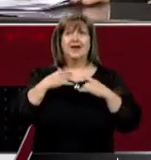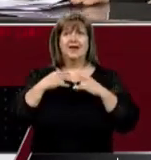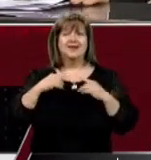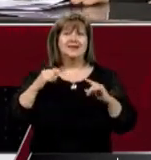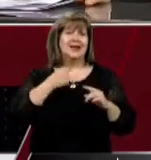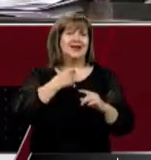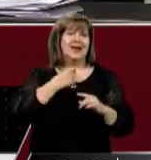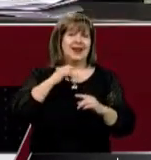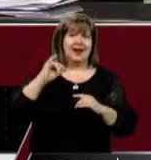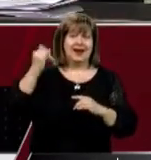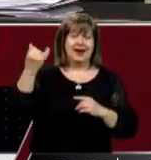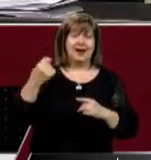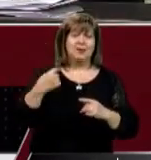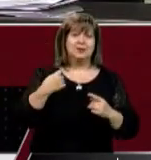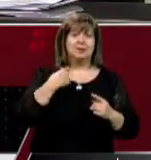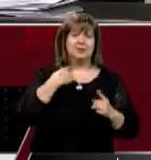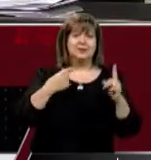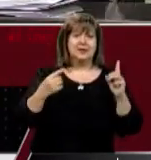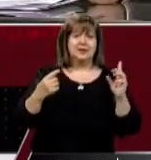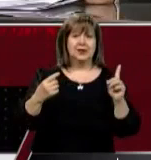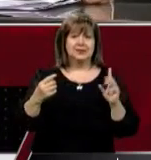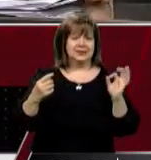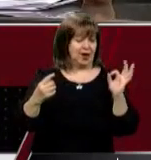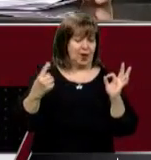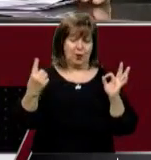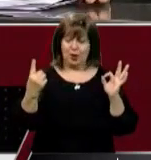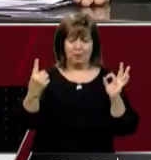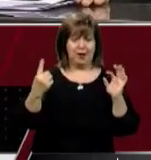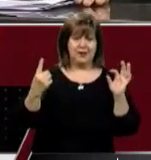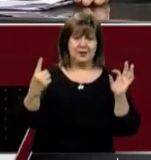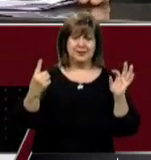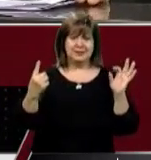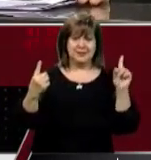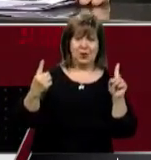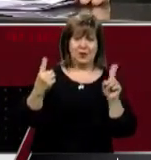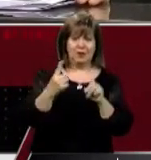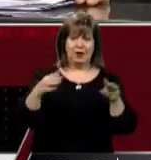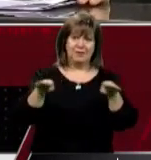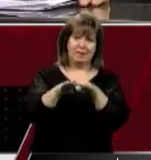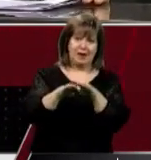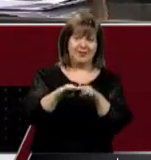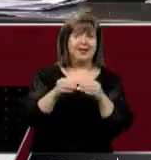de campeonato. ¿Cómo se ha vivido para un hincha del Napoli, para un tifosi? Sí,